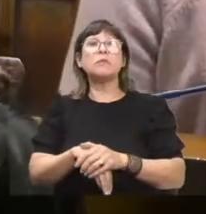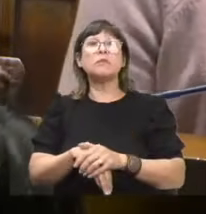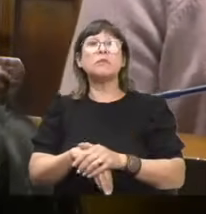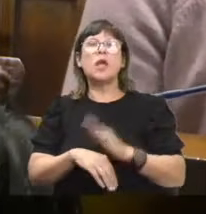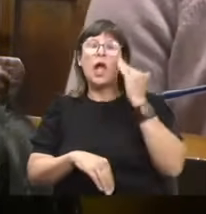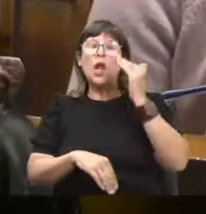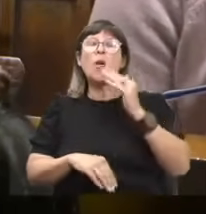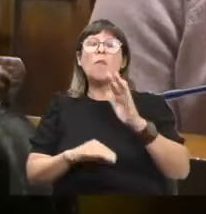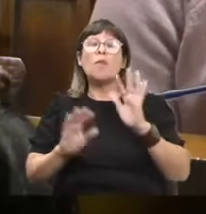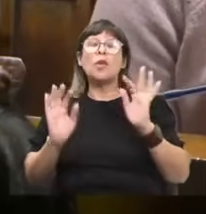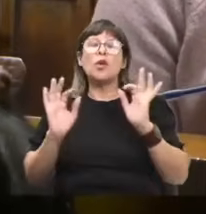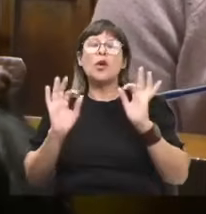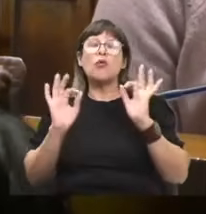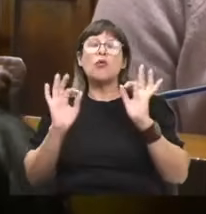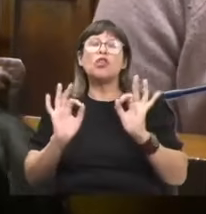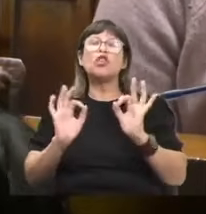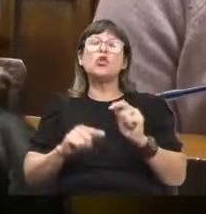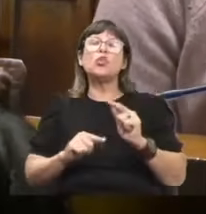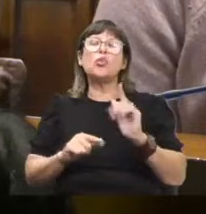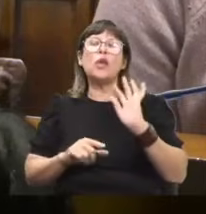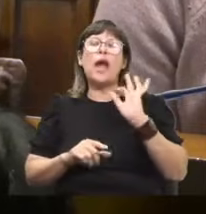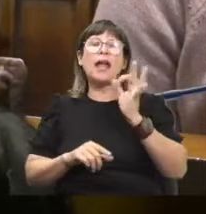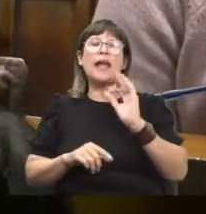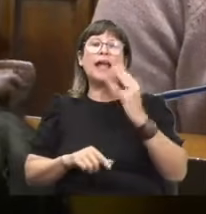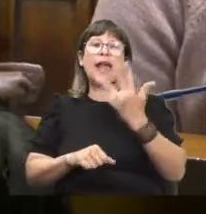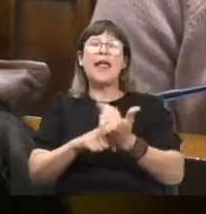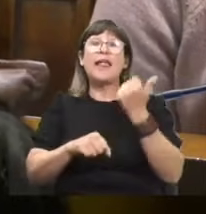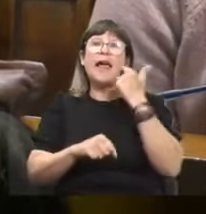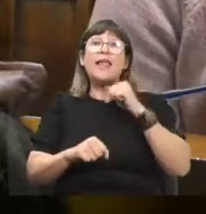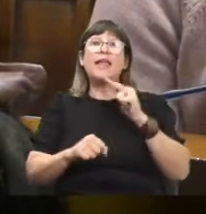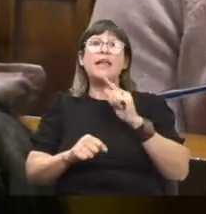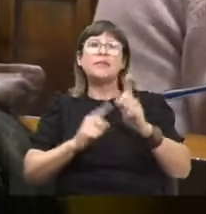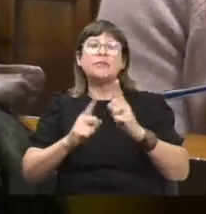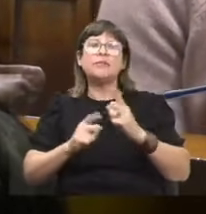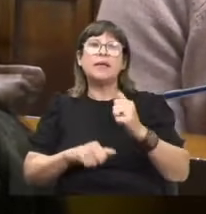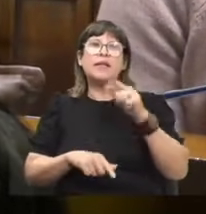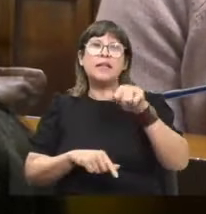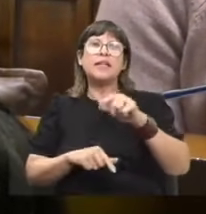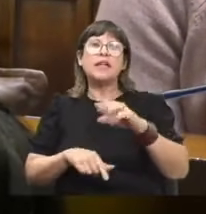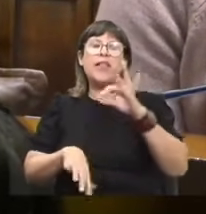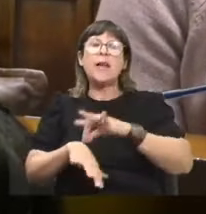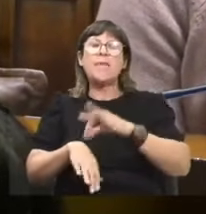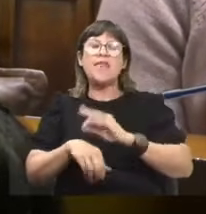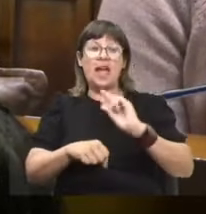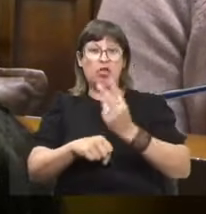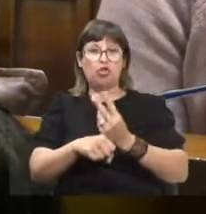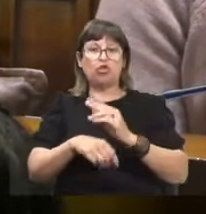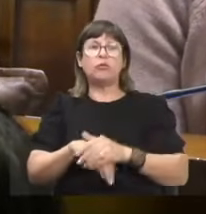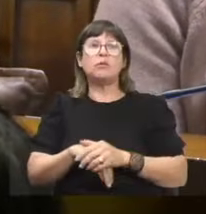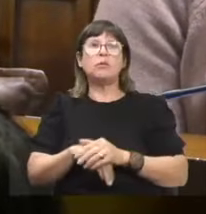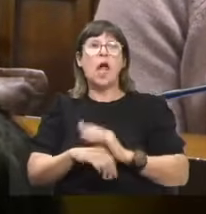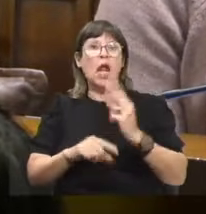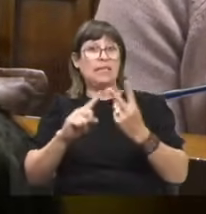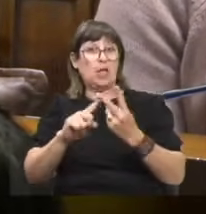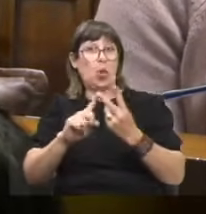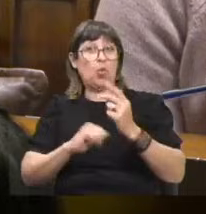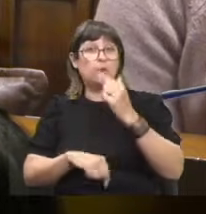profesor titular grado 5 de la Unidad Académica Clínica Médica 2. En segundo